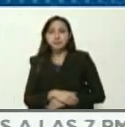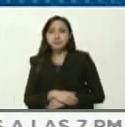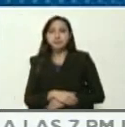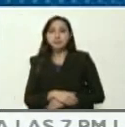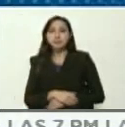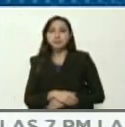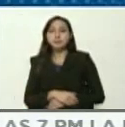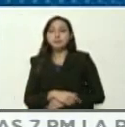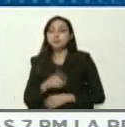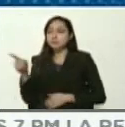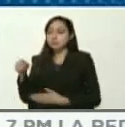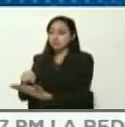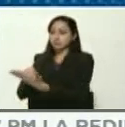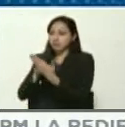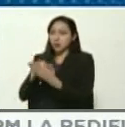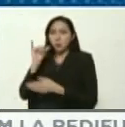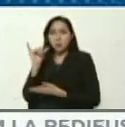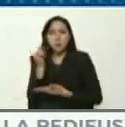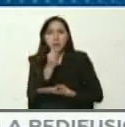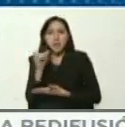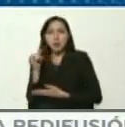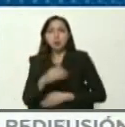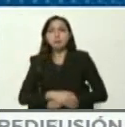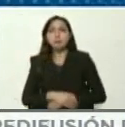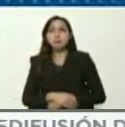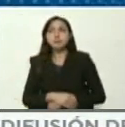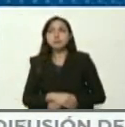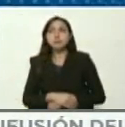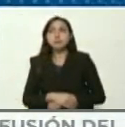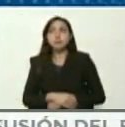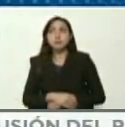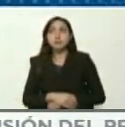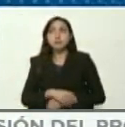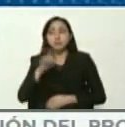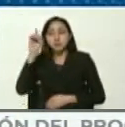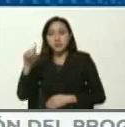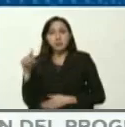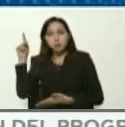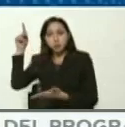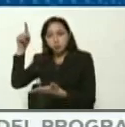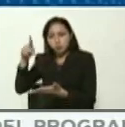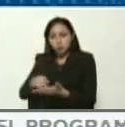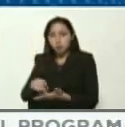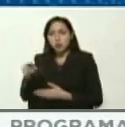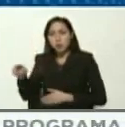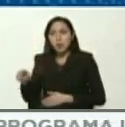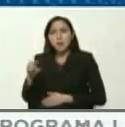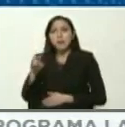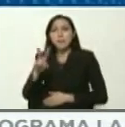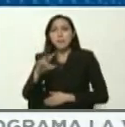y me mandó varios videos. Y estuvo también Ernesto Villegas ayer.